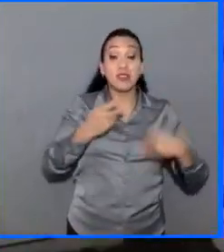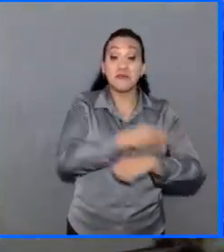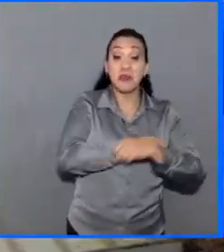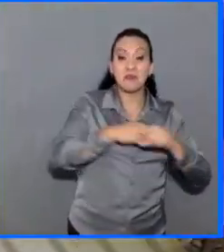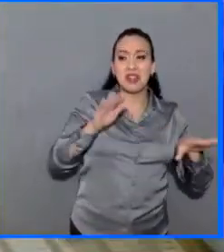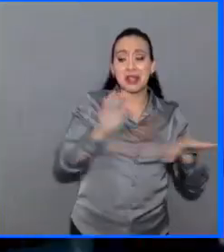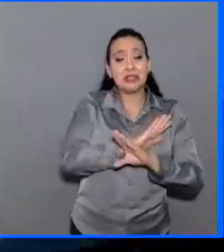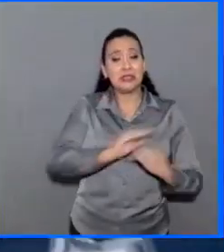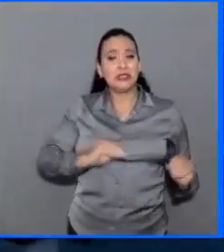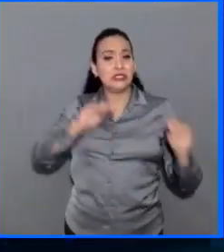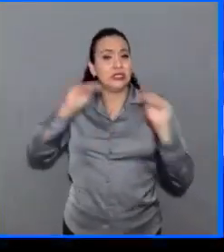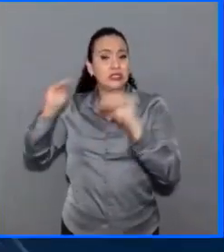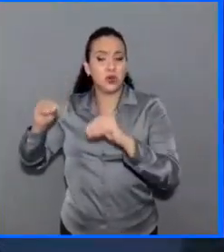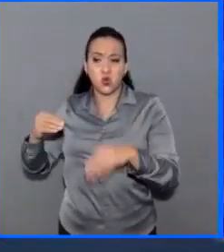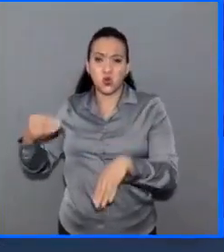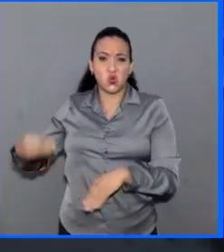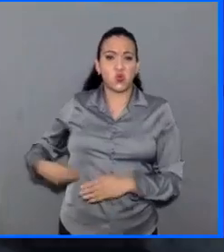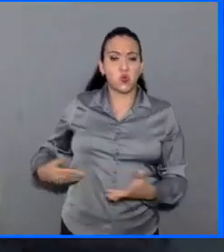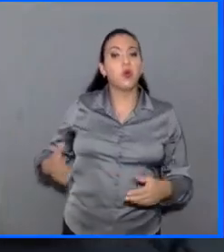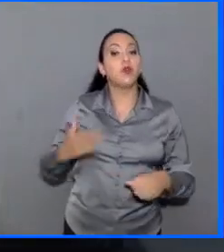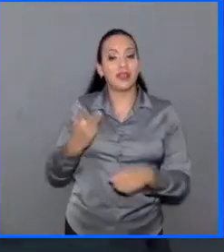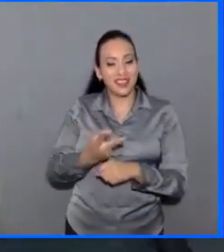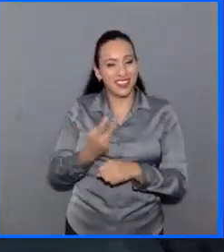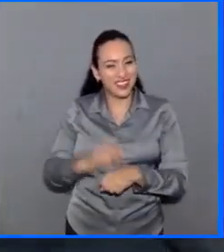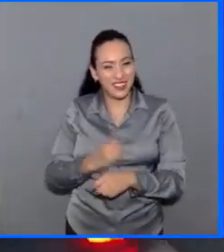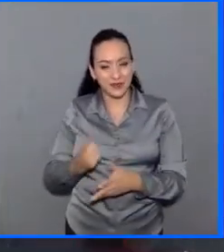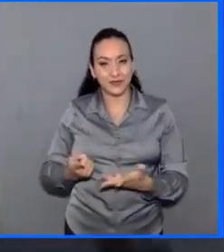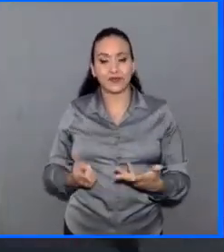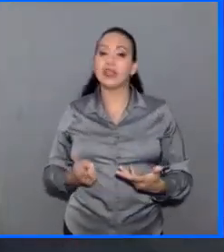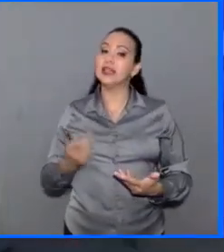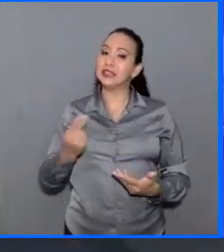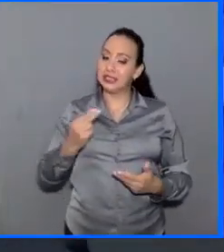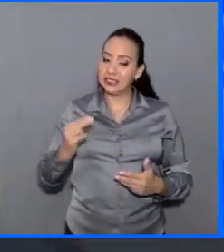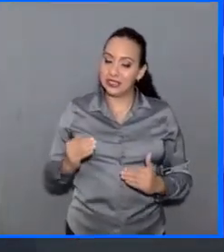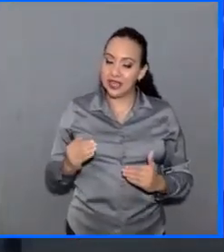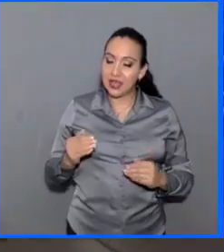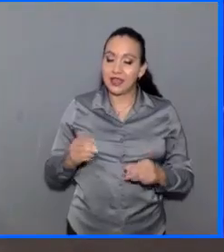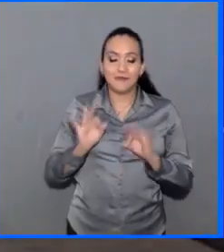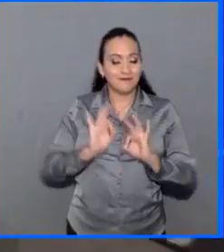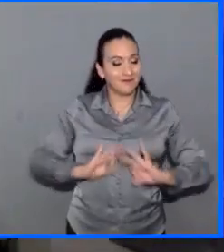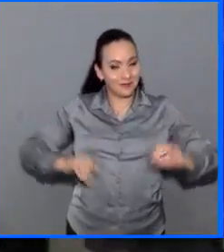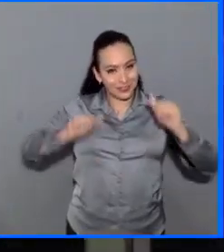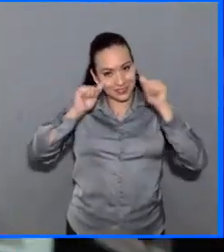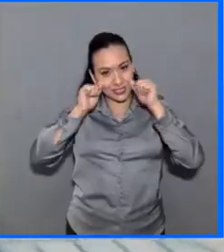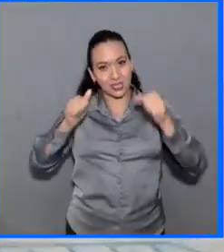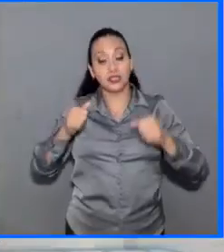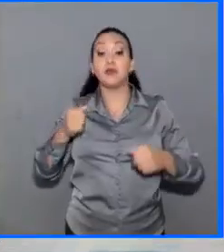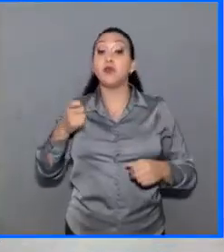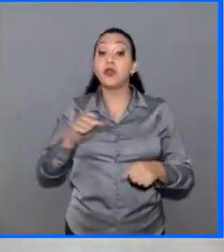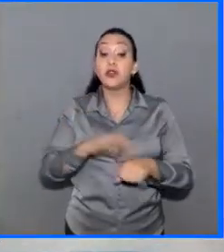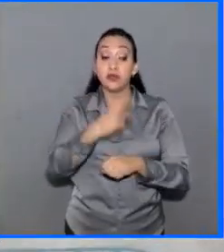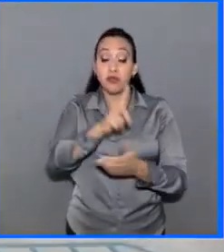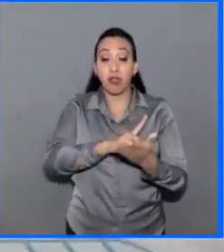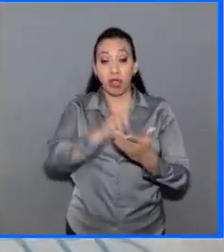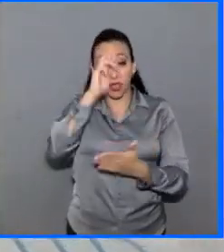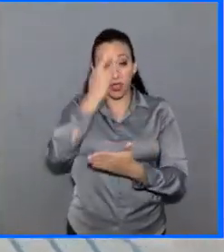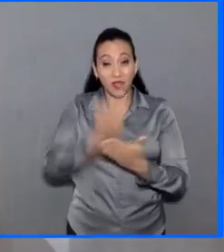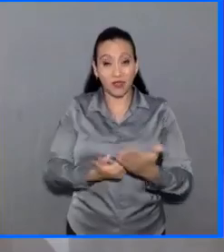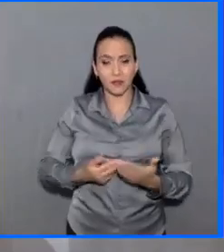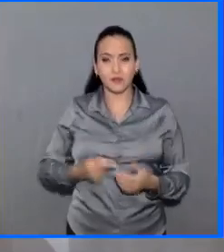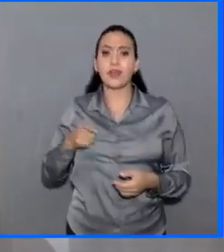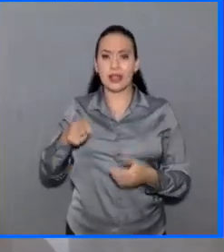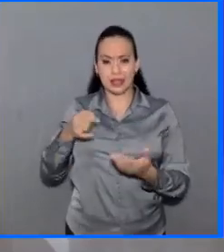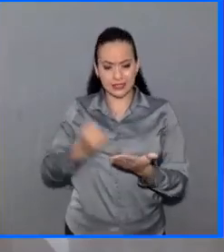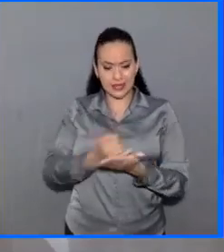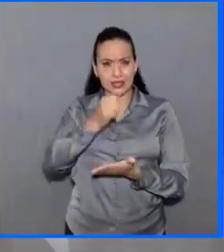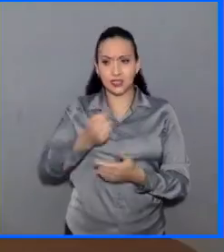justa. No debe estar sujeta a montos máximos, pues involucra violaciones graves a derechos humanos. En la sentencia se ordena a las autoridades